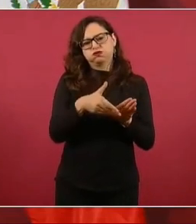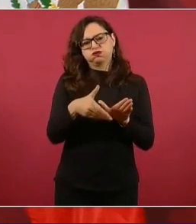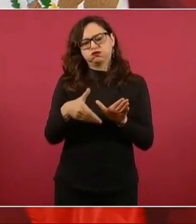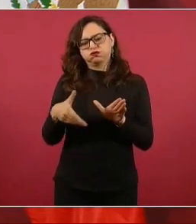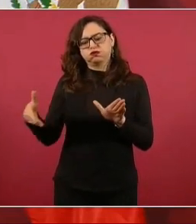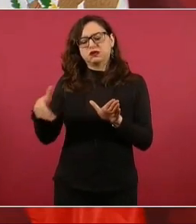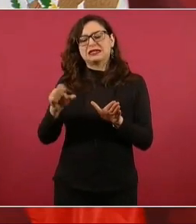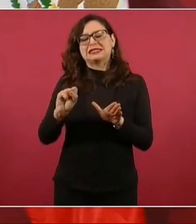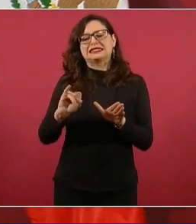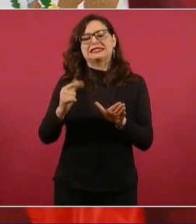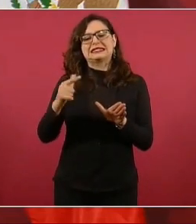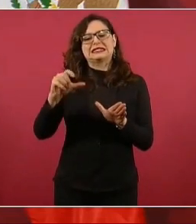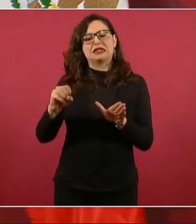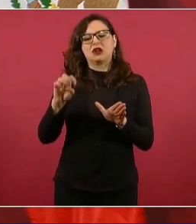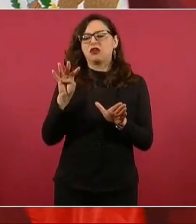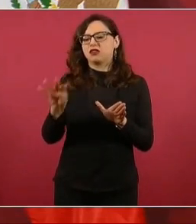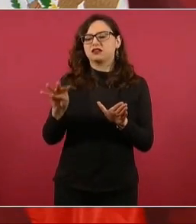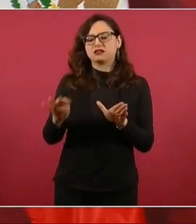siglo XIX.